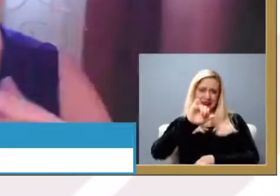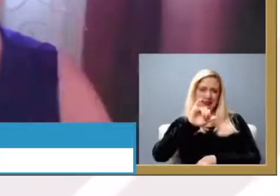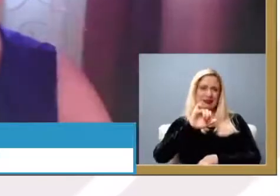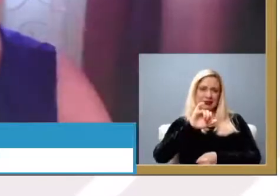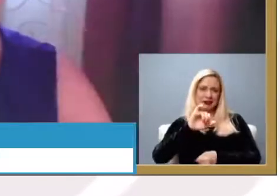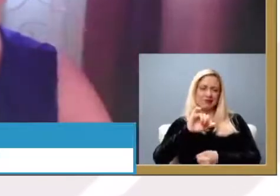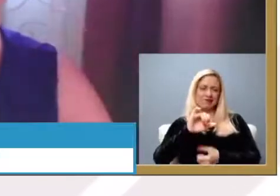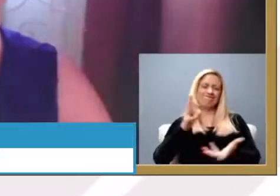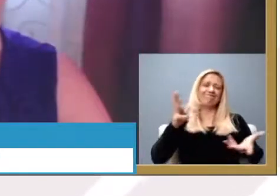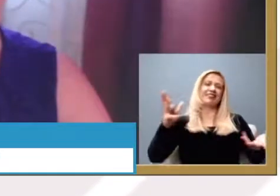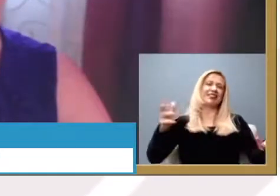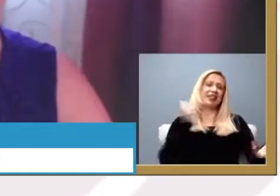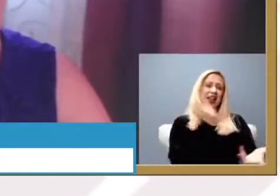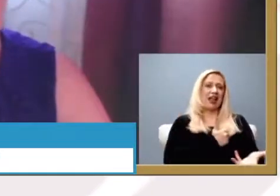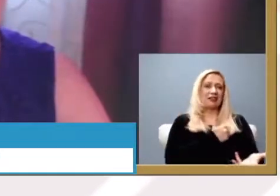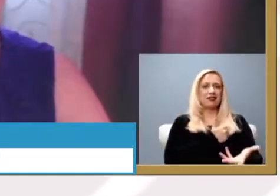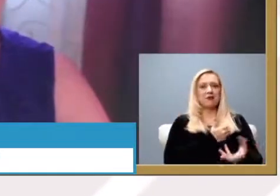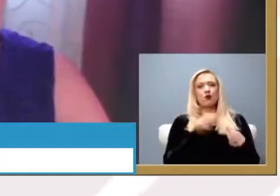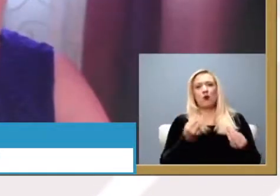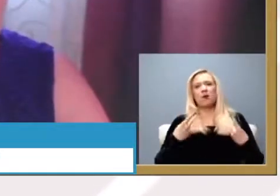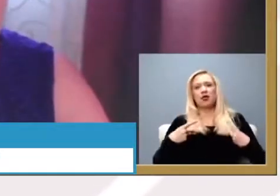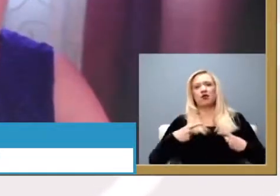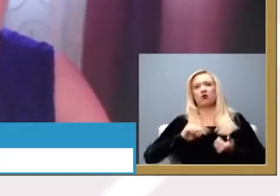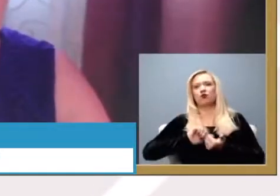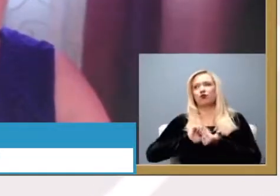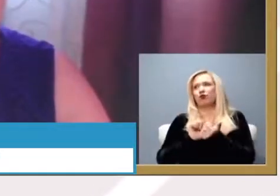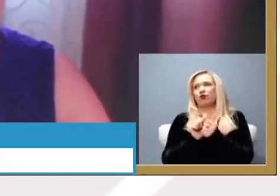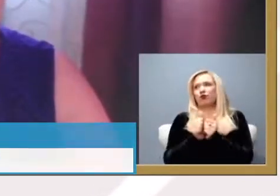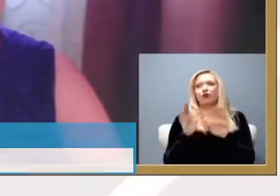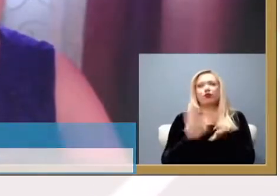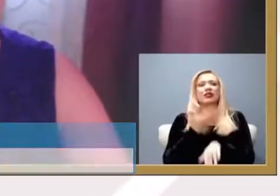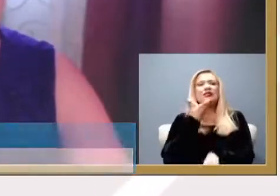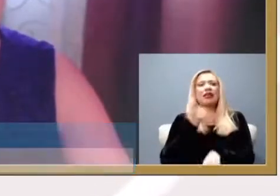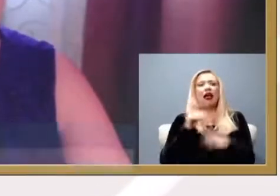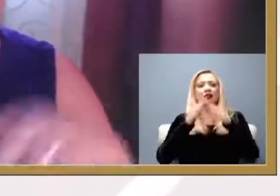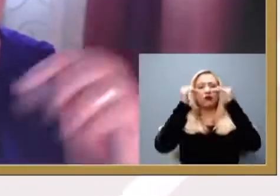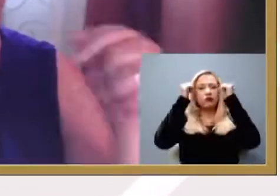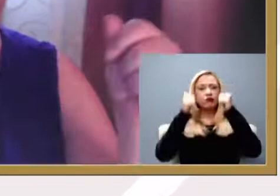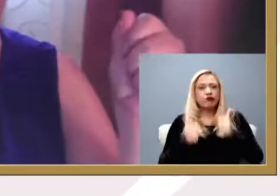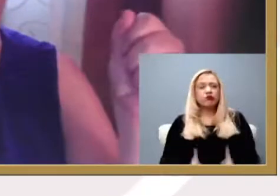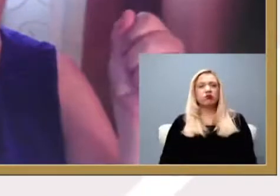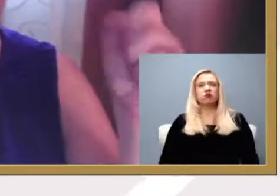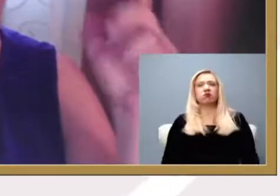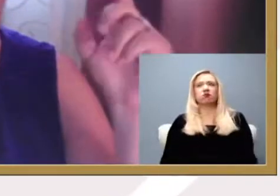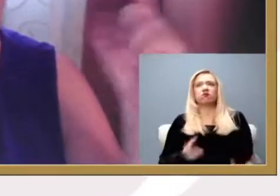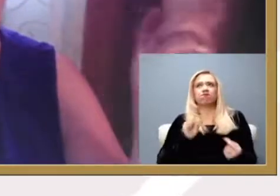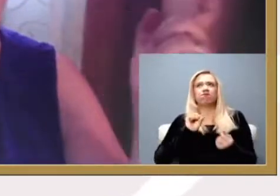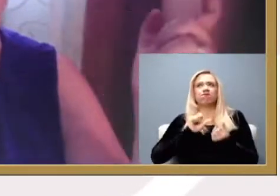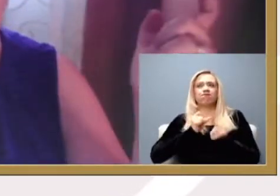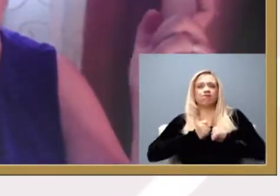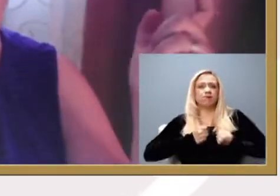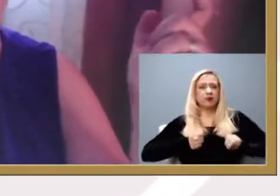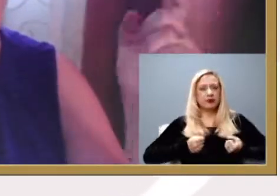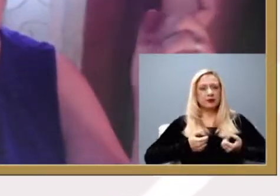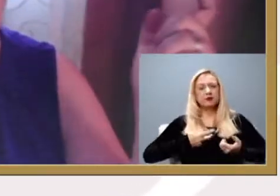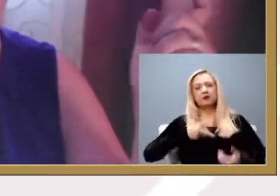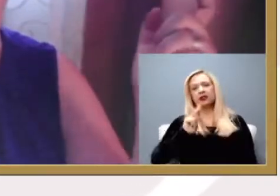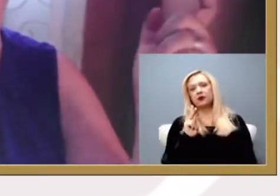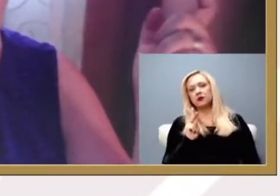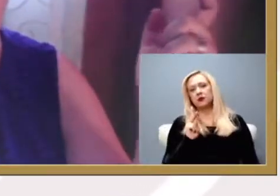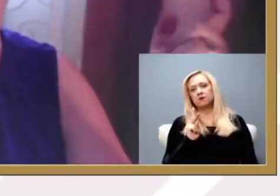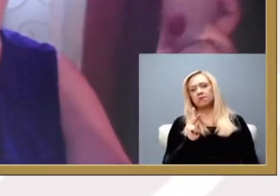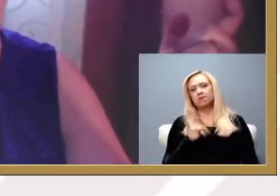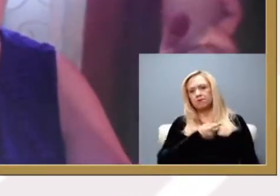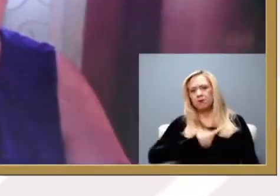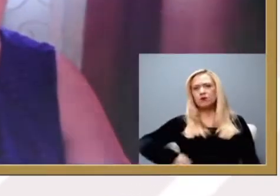tema que se ha venido trabajando desde el activismo desde hace mucho tiempo. Y yo aquí quisiera poner el tema de la hipervisibilidad que tenemos las